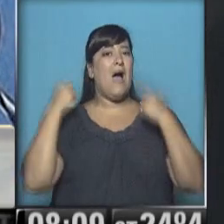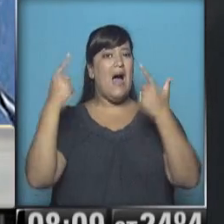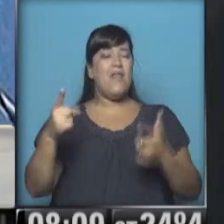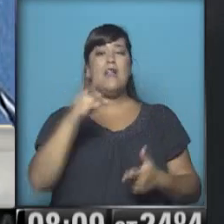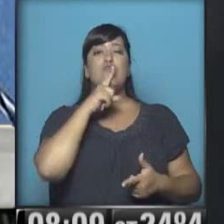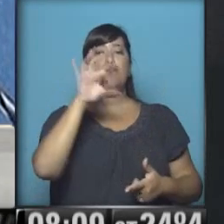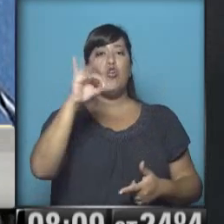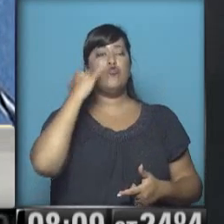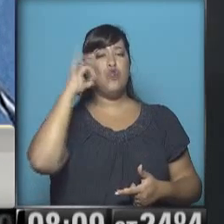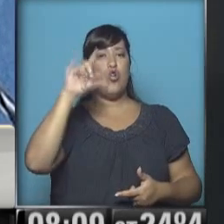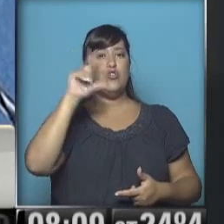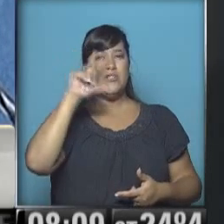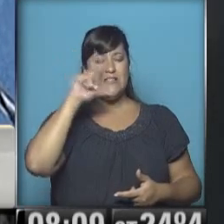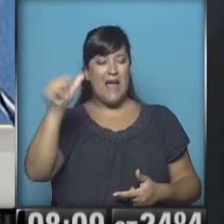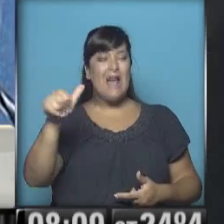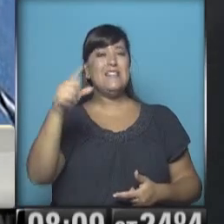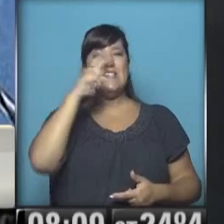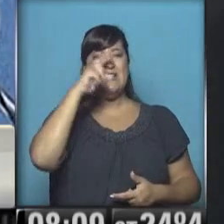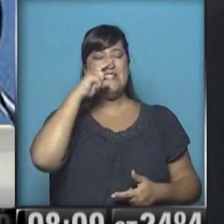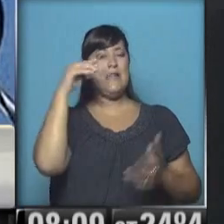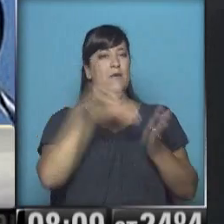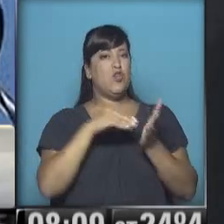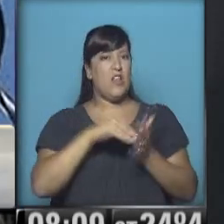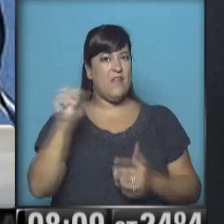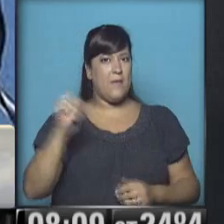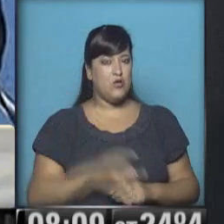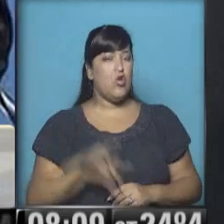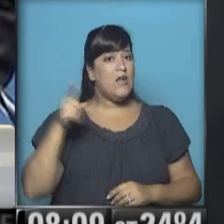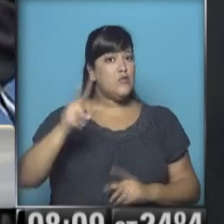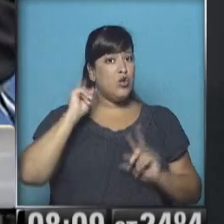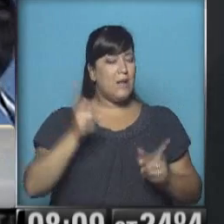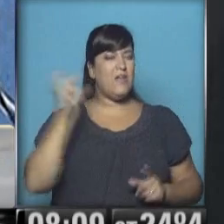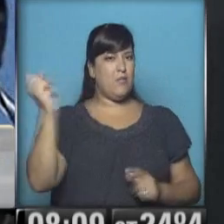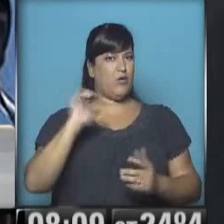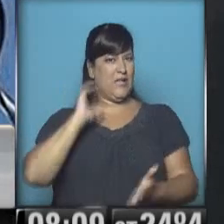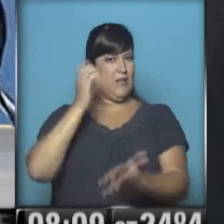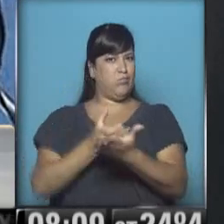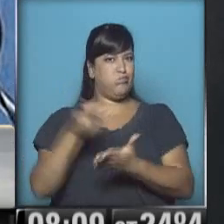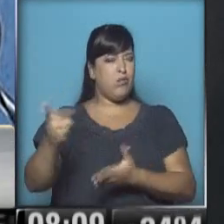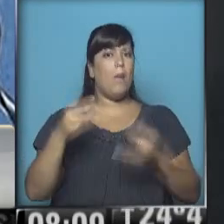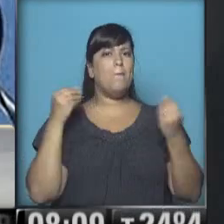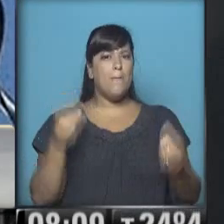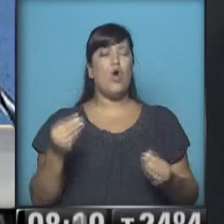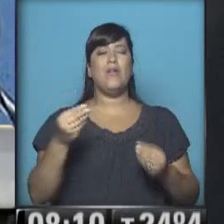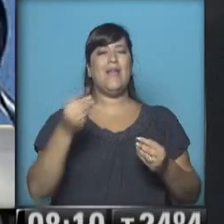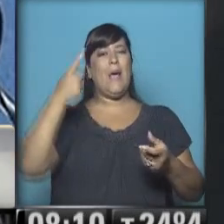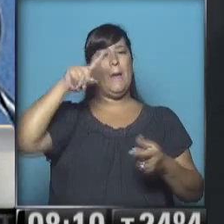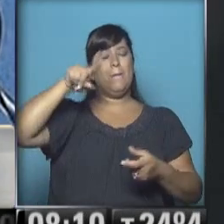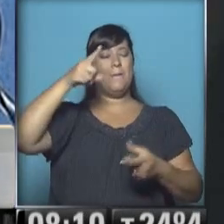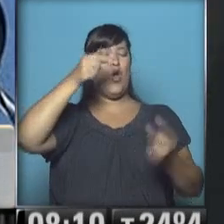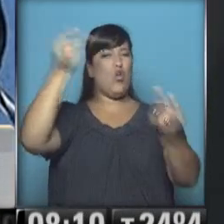Toyota con una inversión de 77 millones de pesos, y eso es importante porque implica sustitución de importaciones